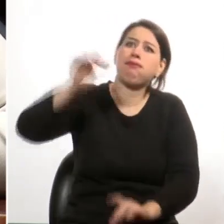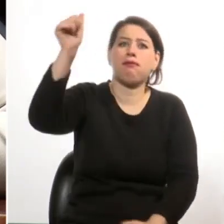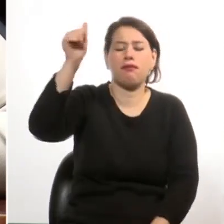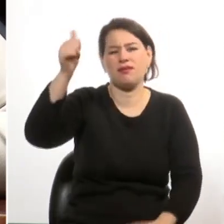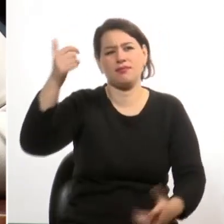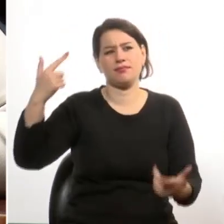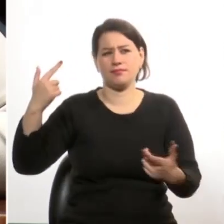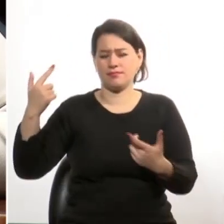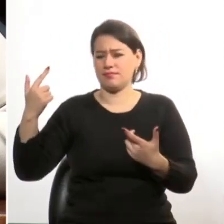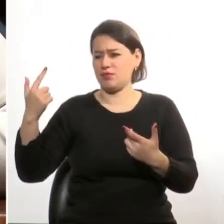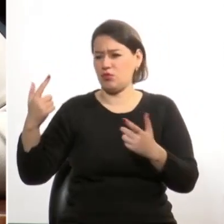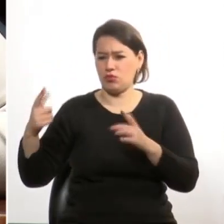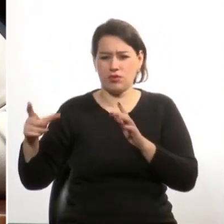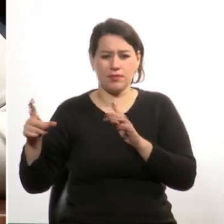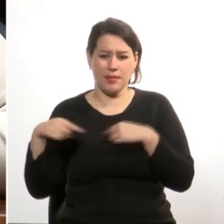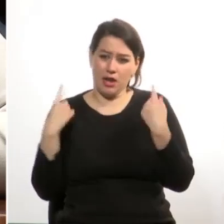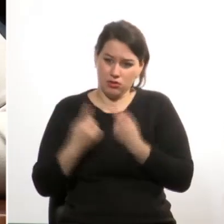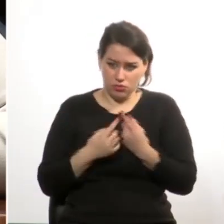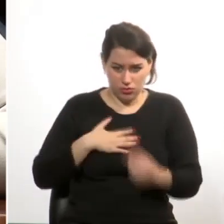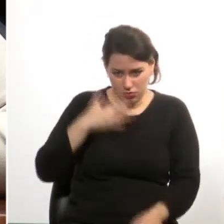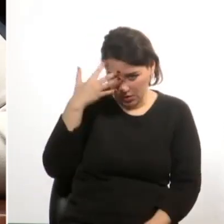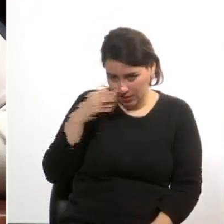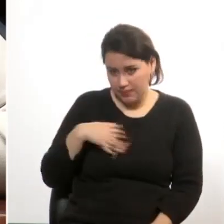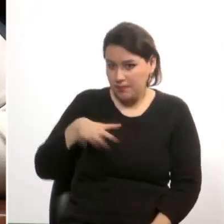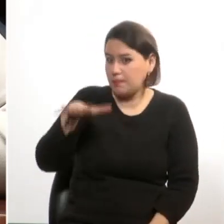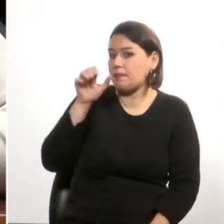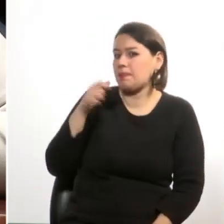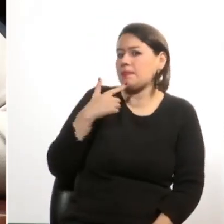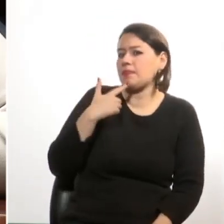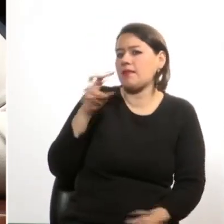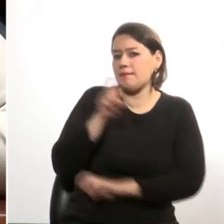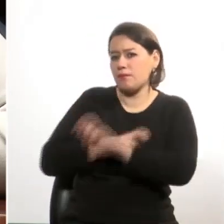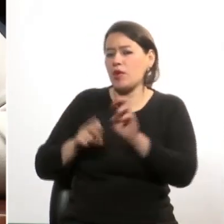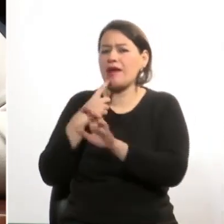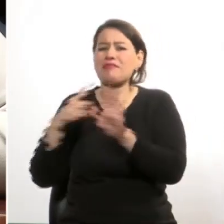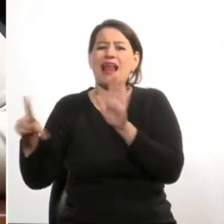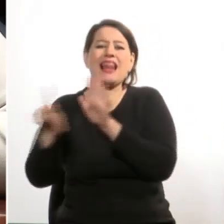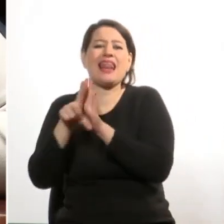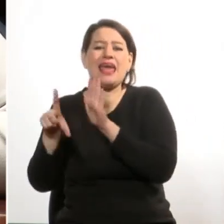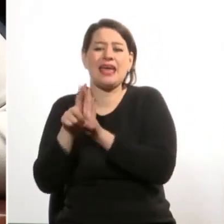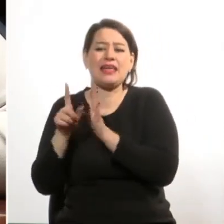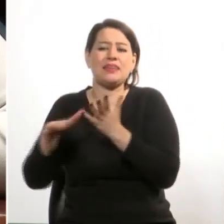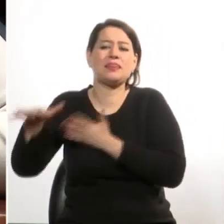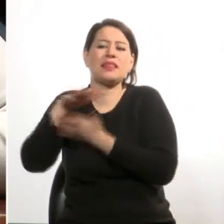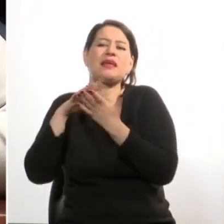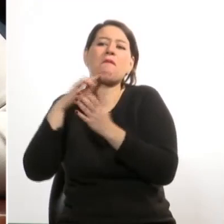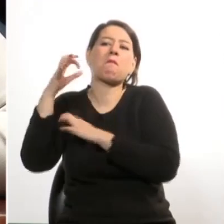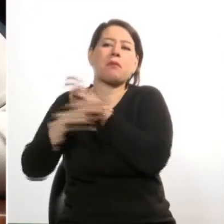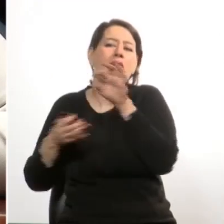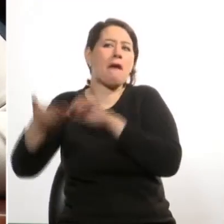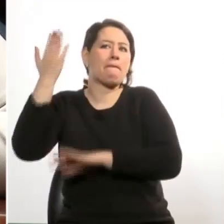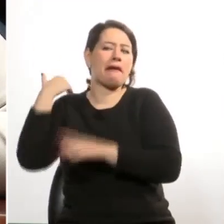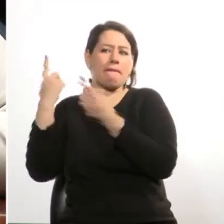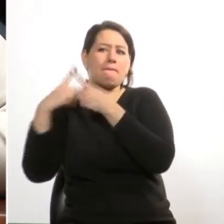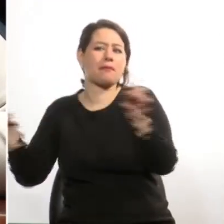una tendenciosa, para nosotros, interpretación política por ley de los hechos del pasado